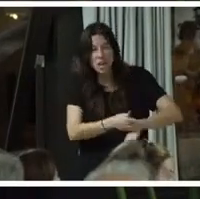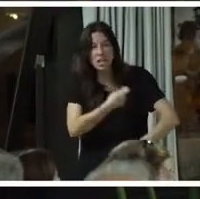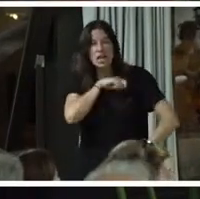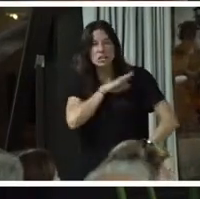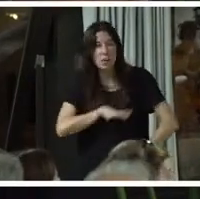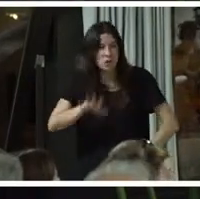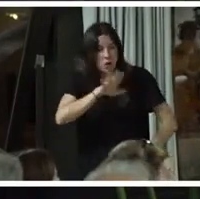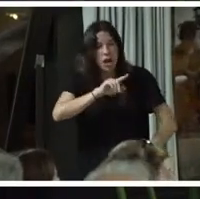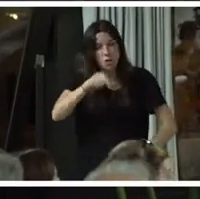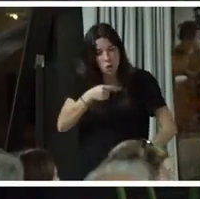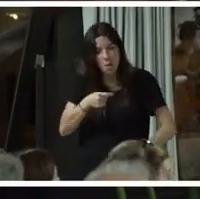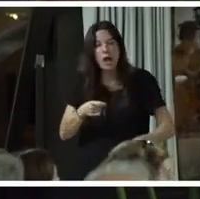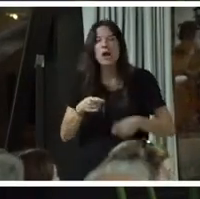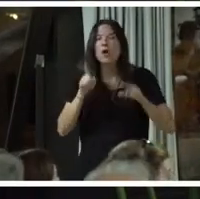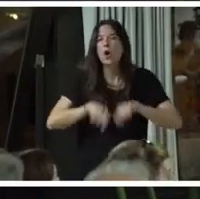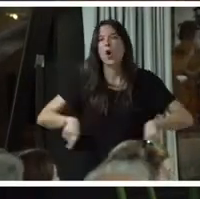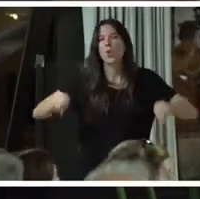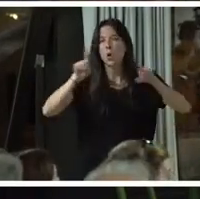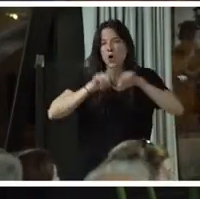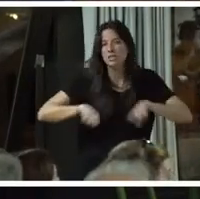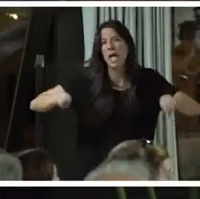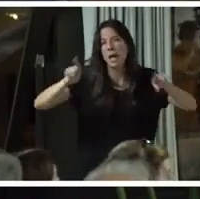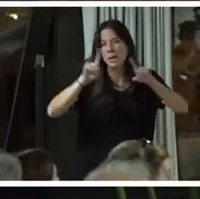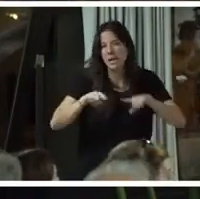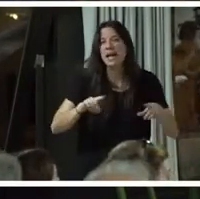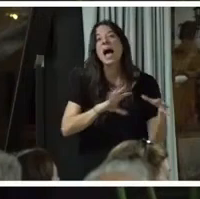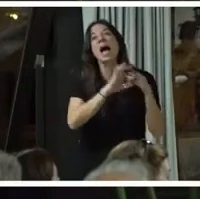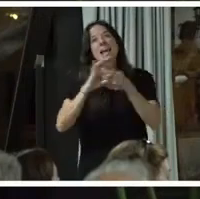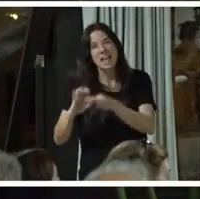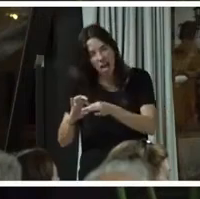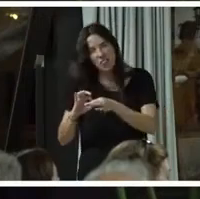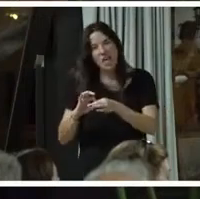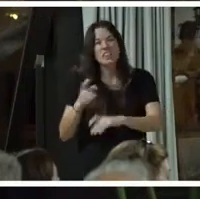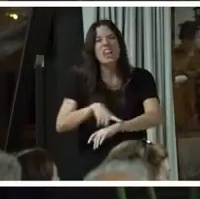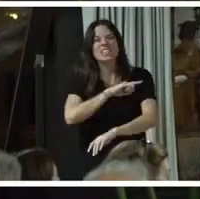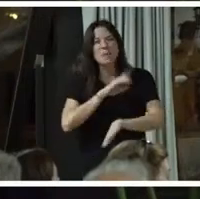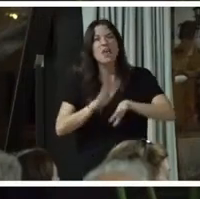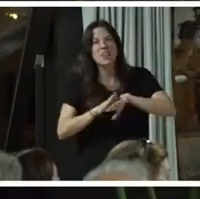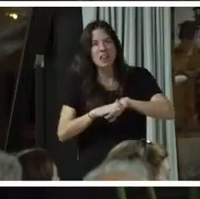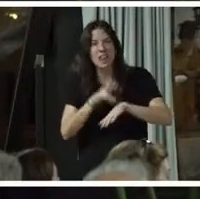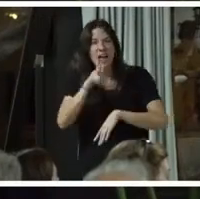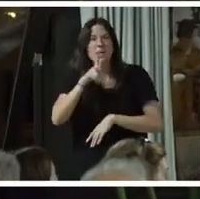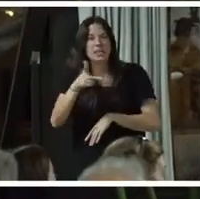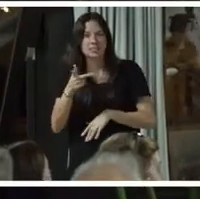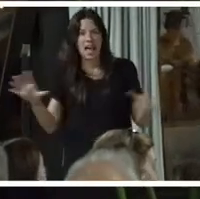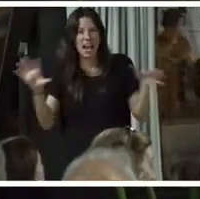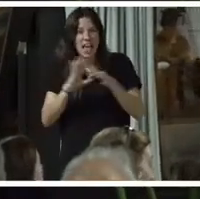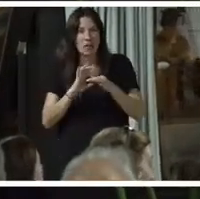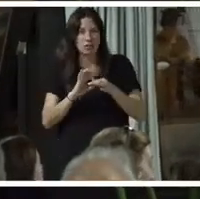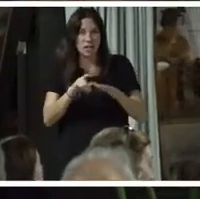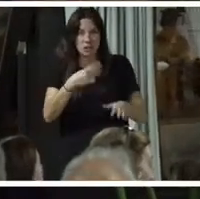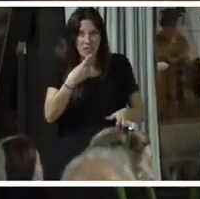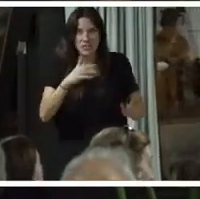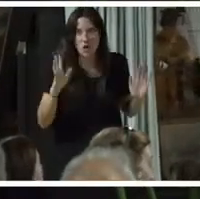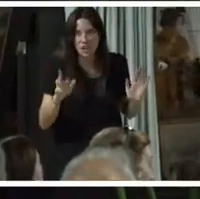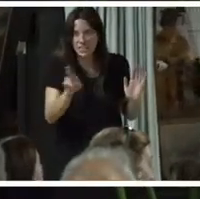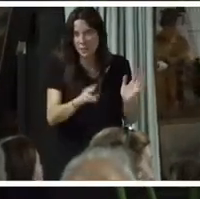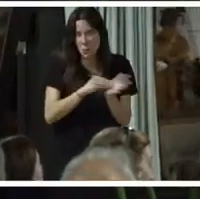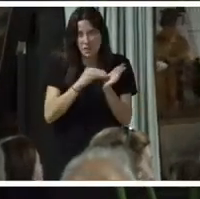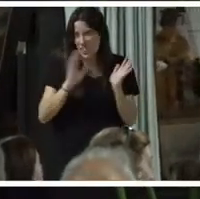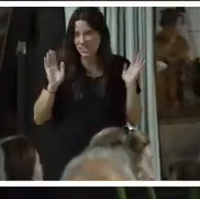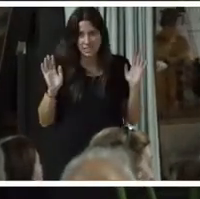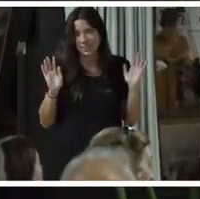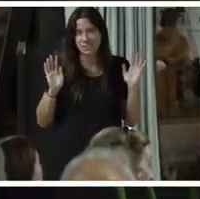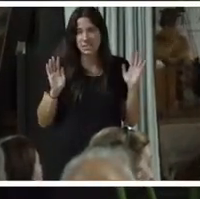Coma Como siempre aliada de la extrema izquierda de jamás Eh bueno Esto está dicho y se ha repetido mil veces antes de que acusaran